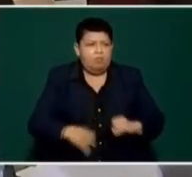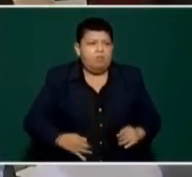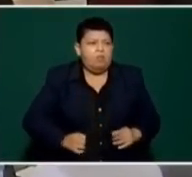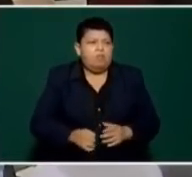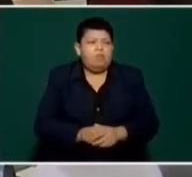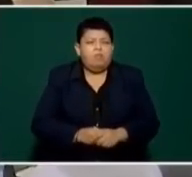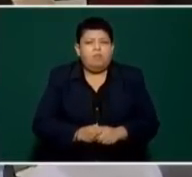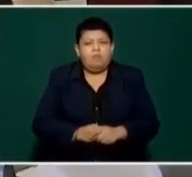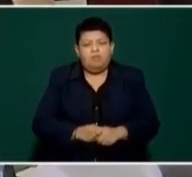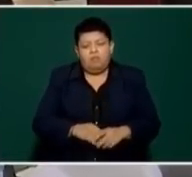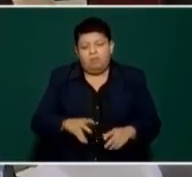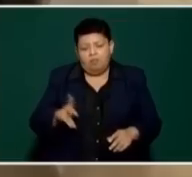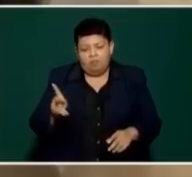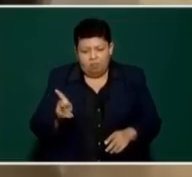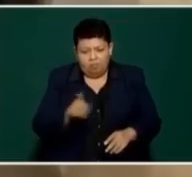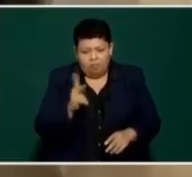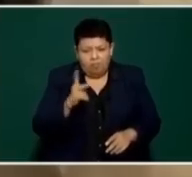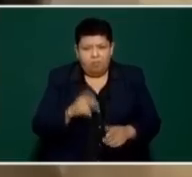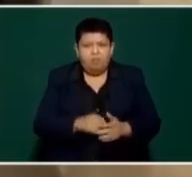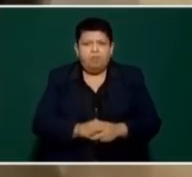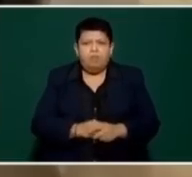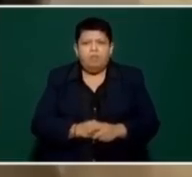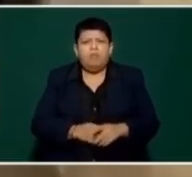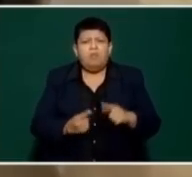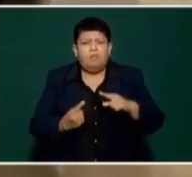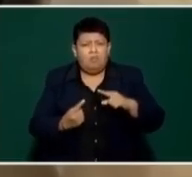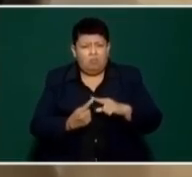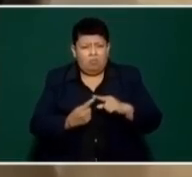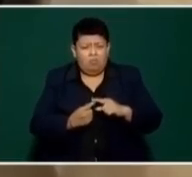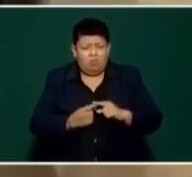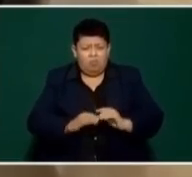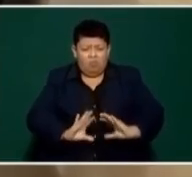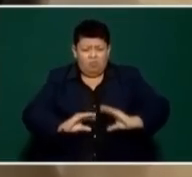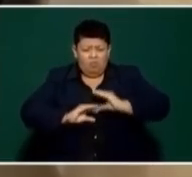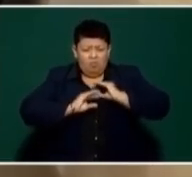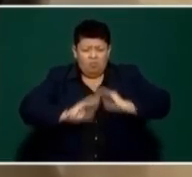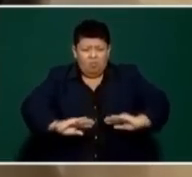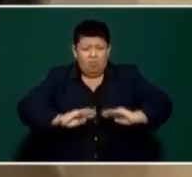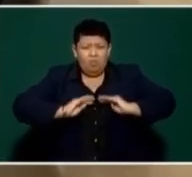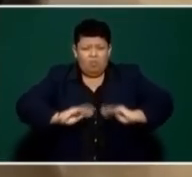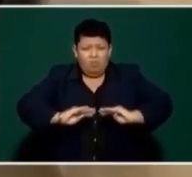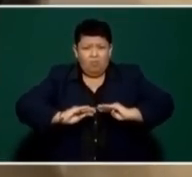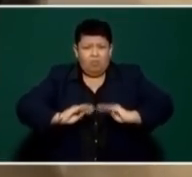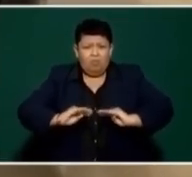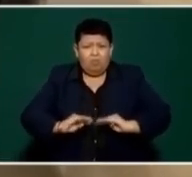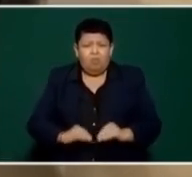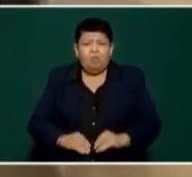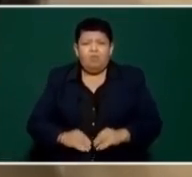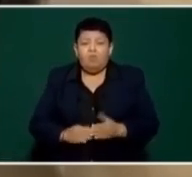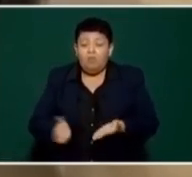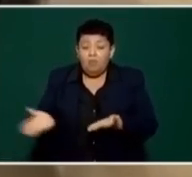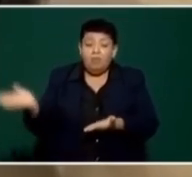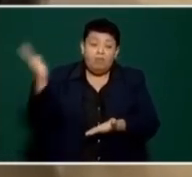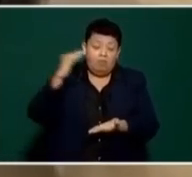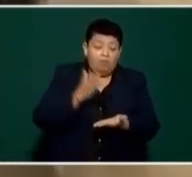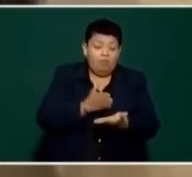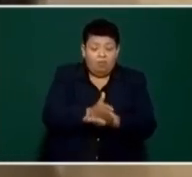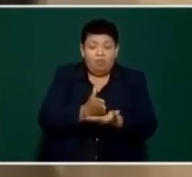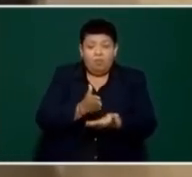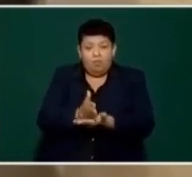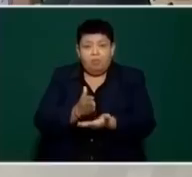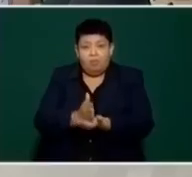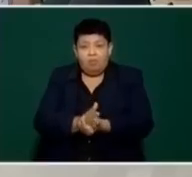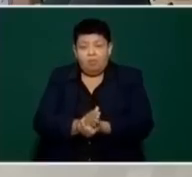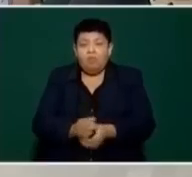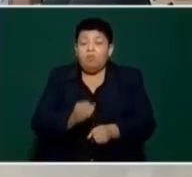porque organizaciones dicen que son tareas de contención, que antes se les permitía obviamente el ingreso, y ahora estos cuerpos